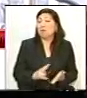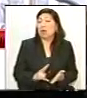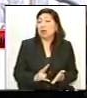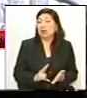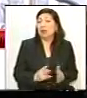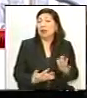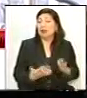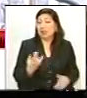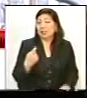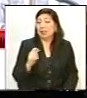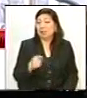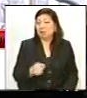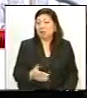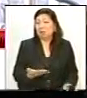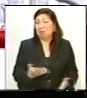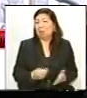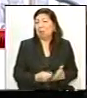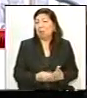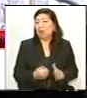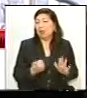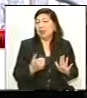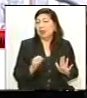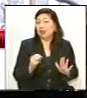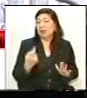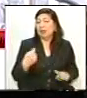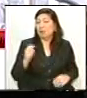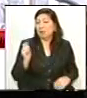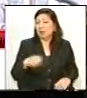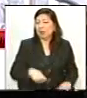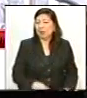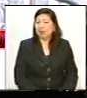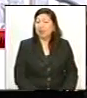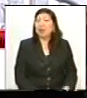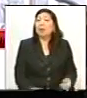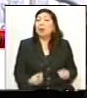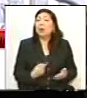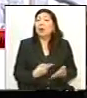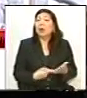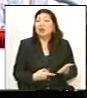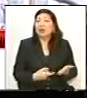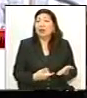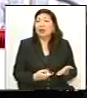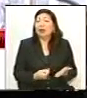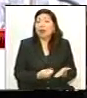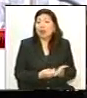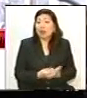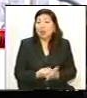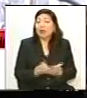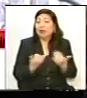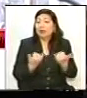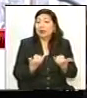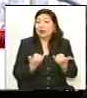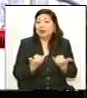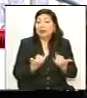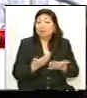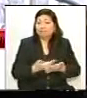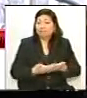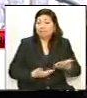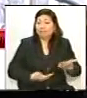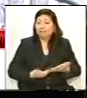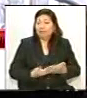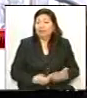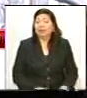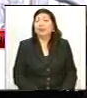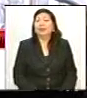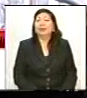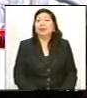que el 15%, han sido montos de más de 60%, ¿no? ¿Por qué? Porque eso es lo que ha costado actualizar esos expedientes. O